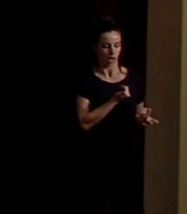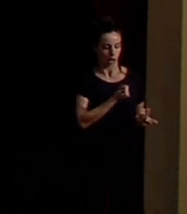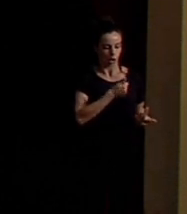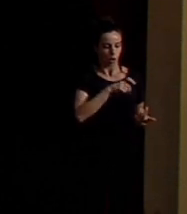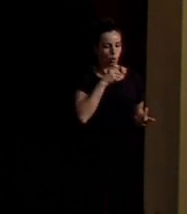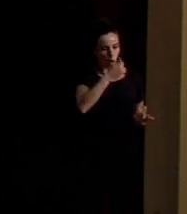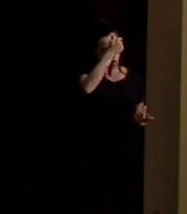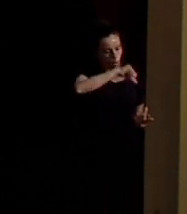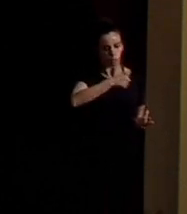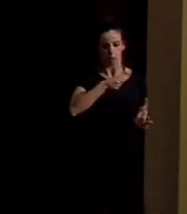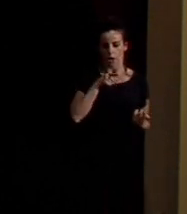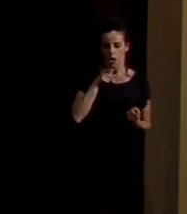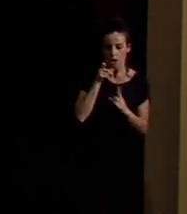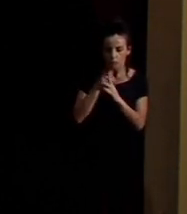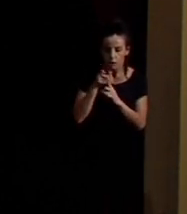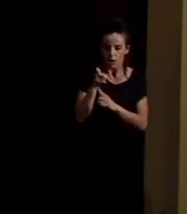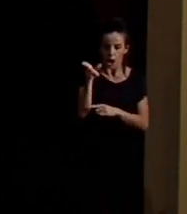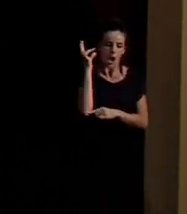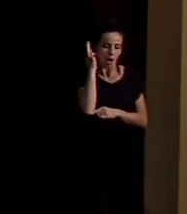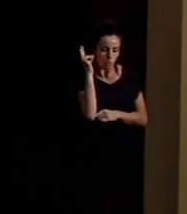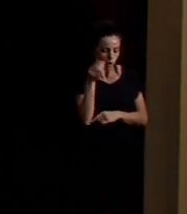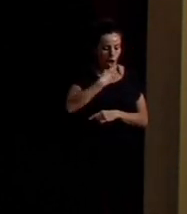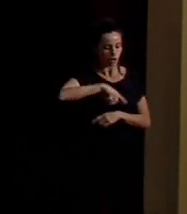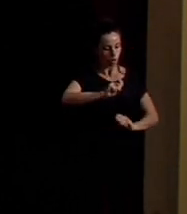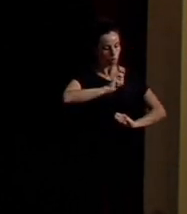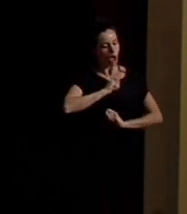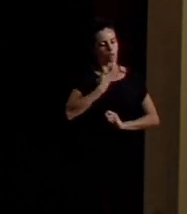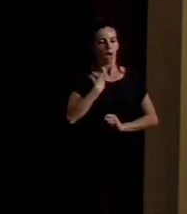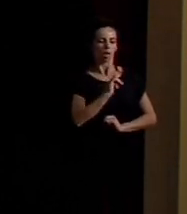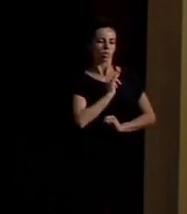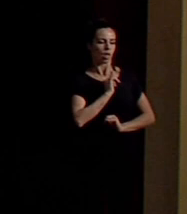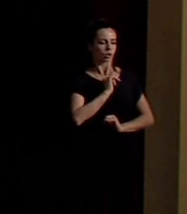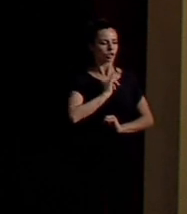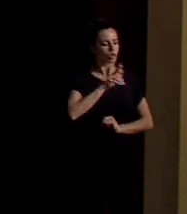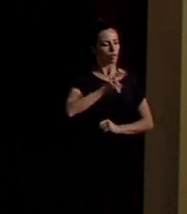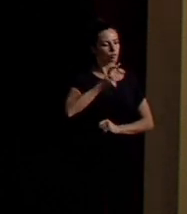usan y de las que abusan, reafirman su identidad viril, ¿no?